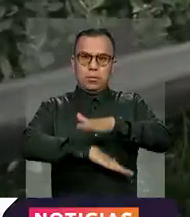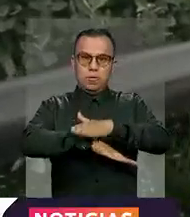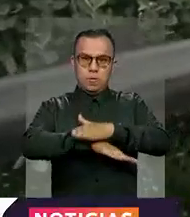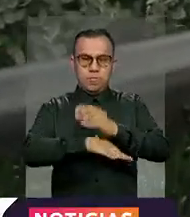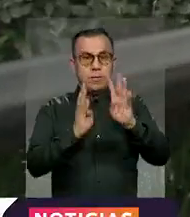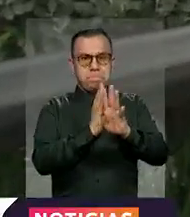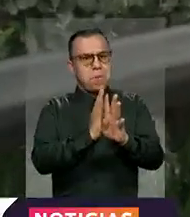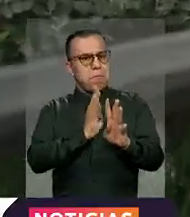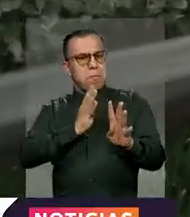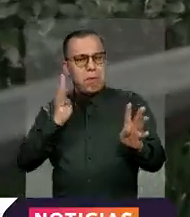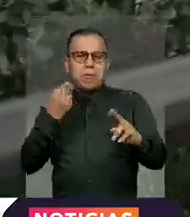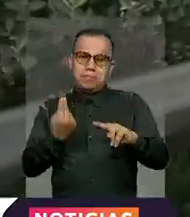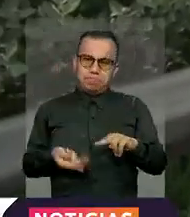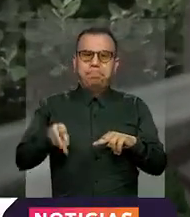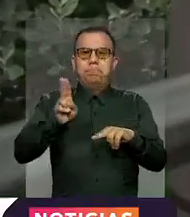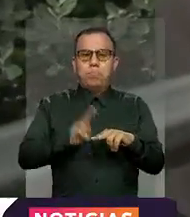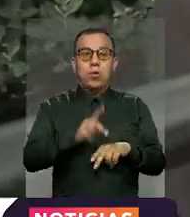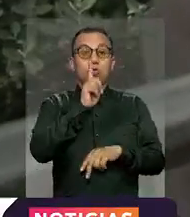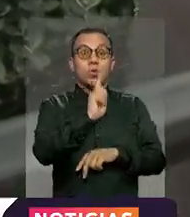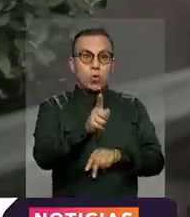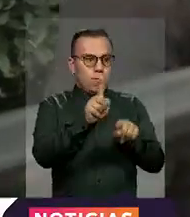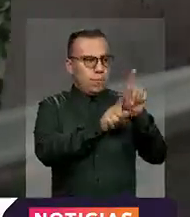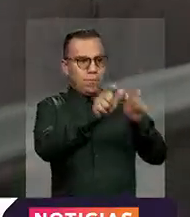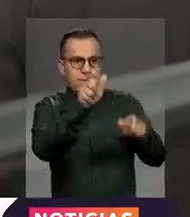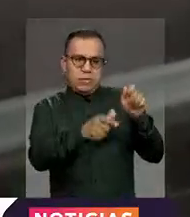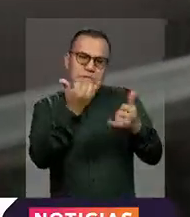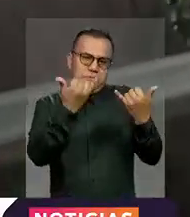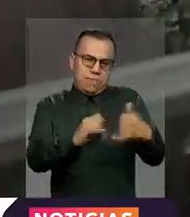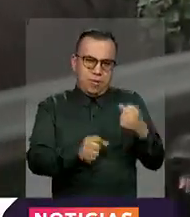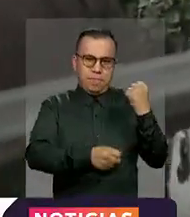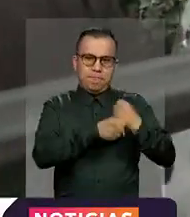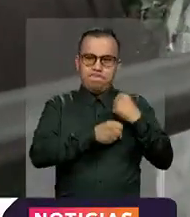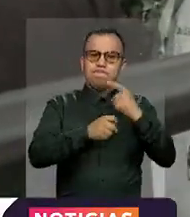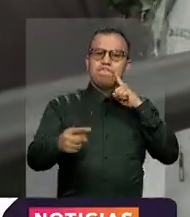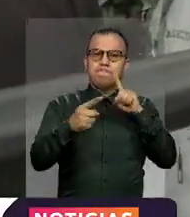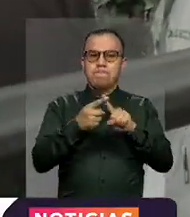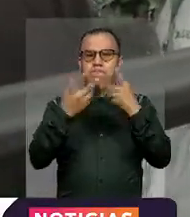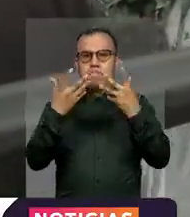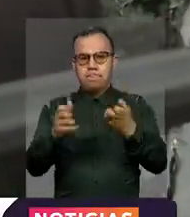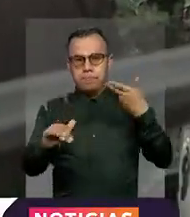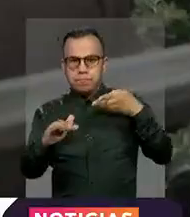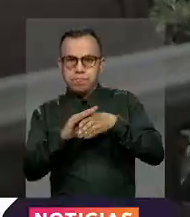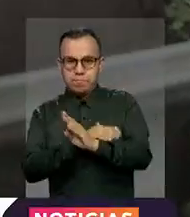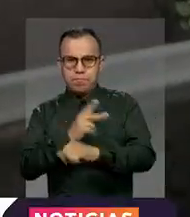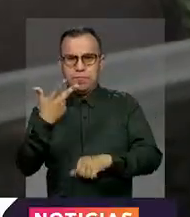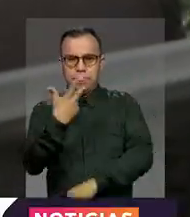estas filas puedan aumentar debido a que las personas salen de trabajar y tienen como objetivo acercarse.